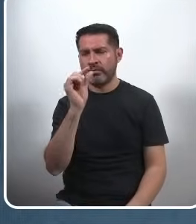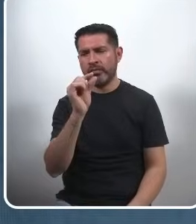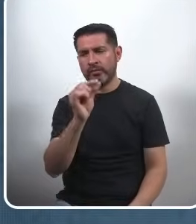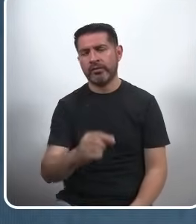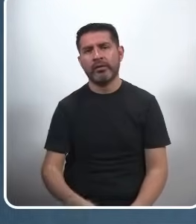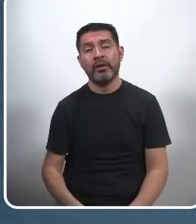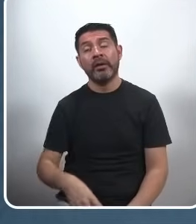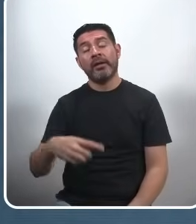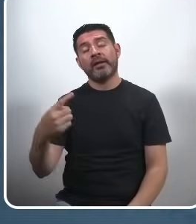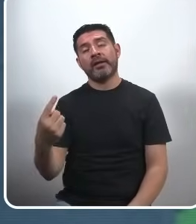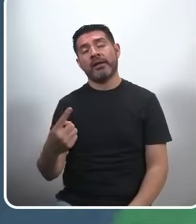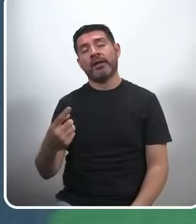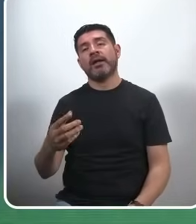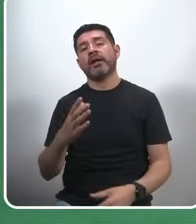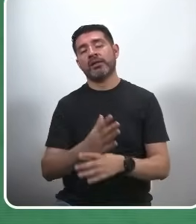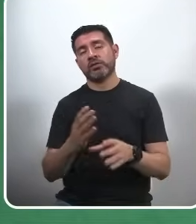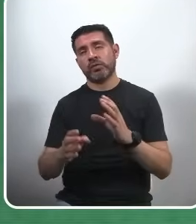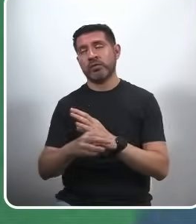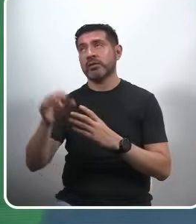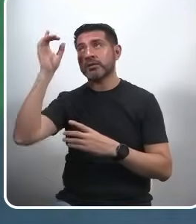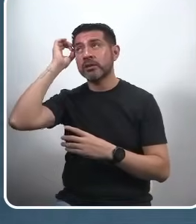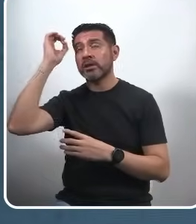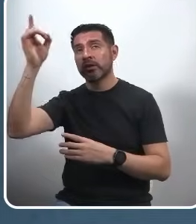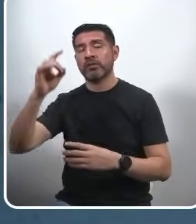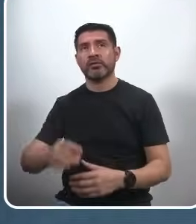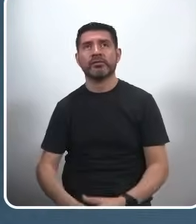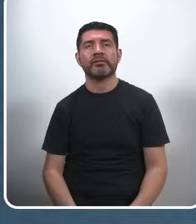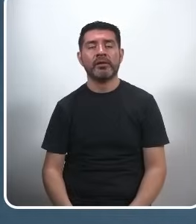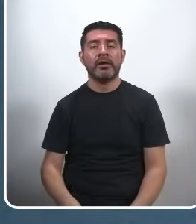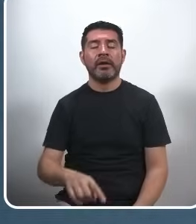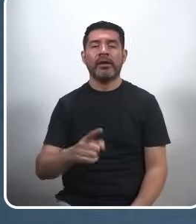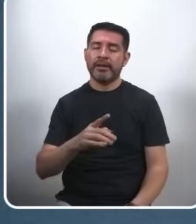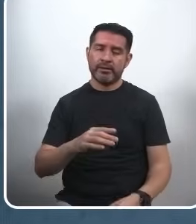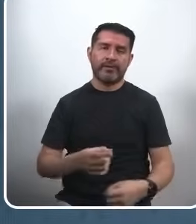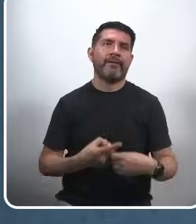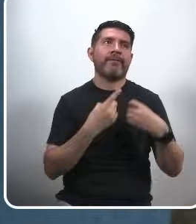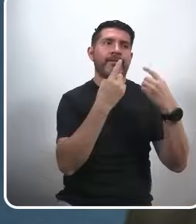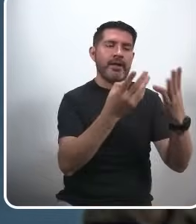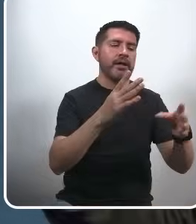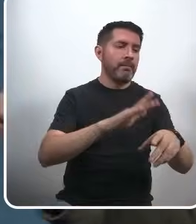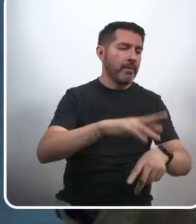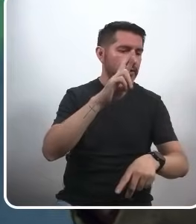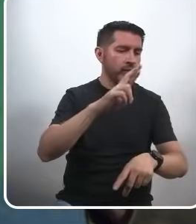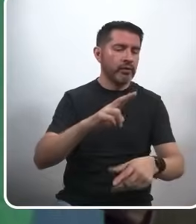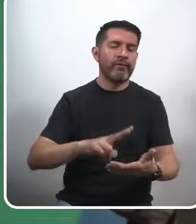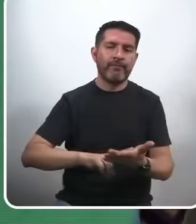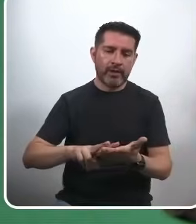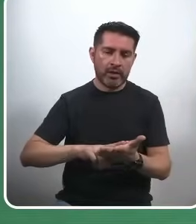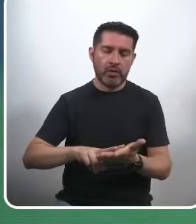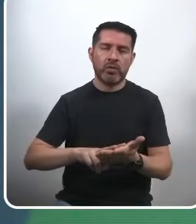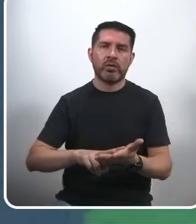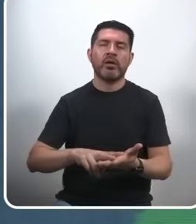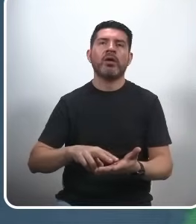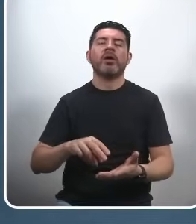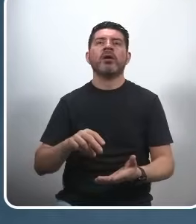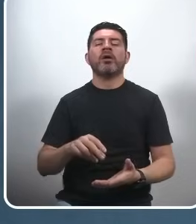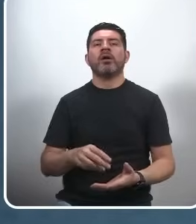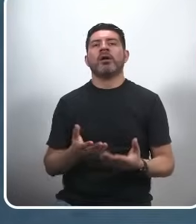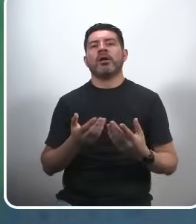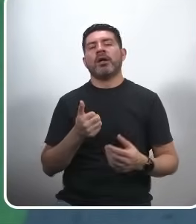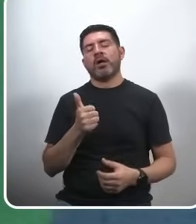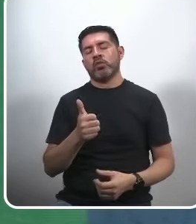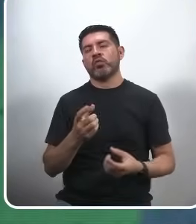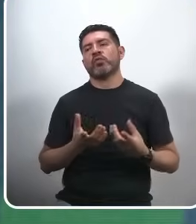Dios. Eso es la inmoralidad. Es darle mayor valor a un deseo pasajero que a la voluntad